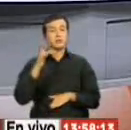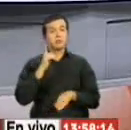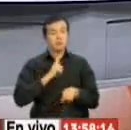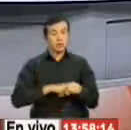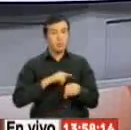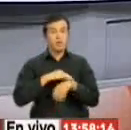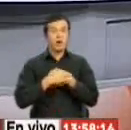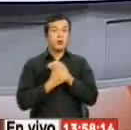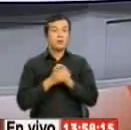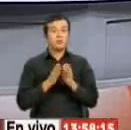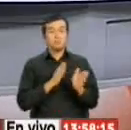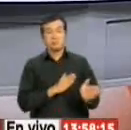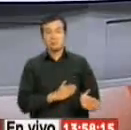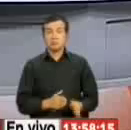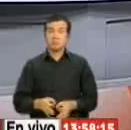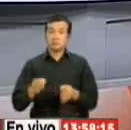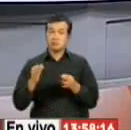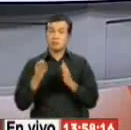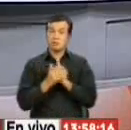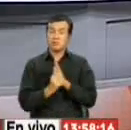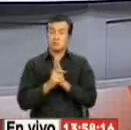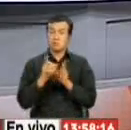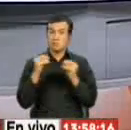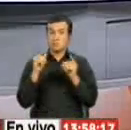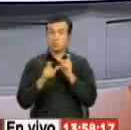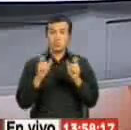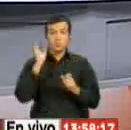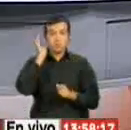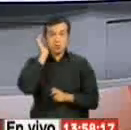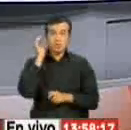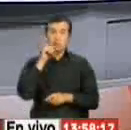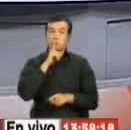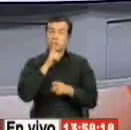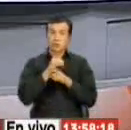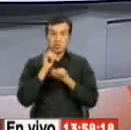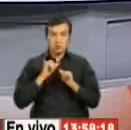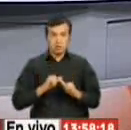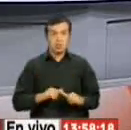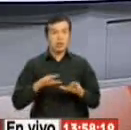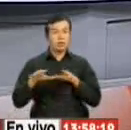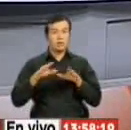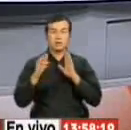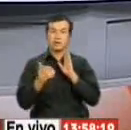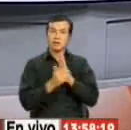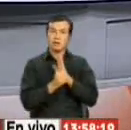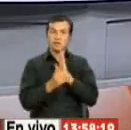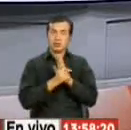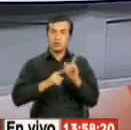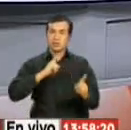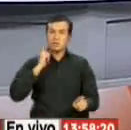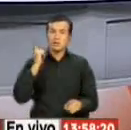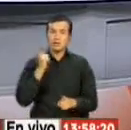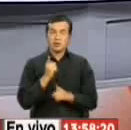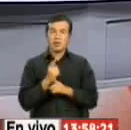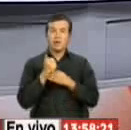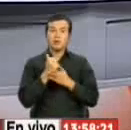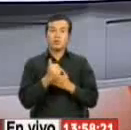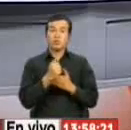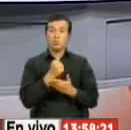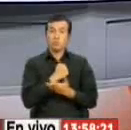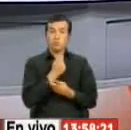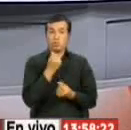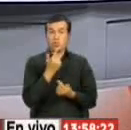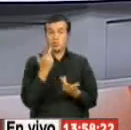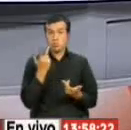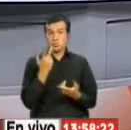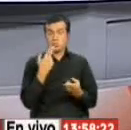aprovechando precisamente esos talentos que tienen muchas mujeres no de realizar hasta multiplicar su talento mariuxi que a la vez les genera recursos